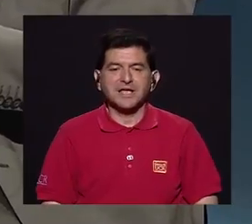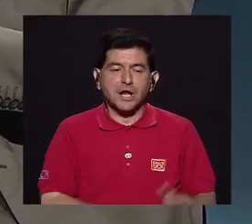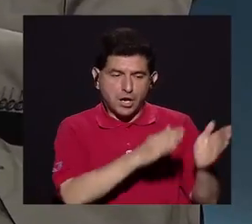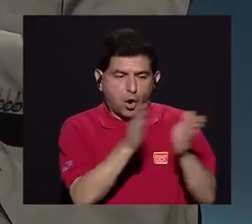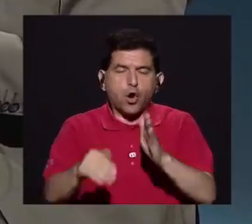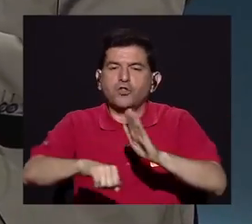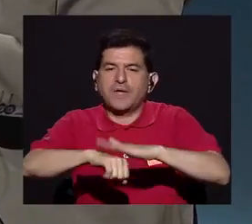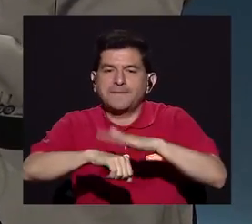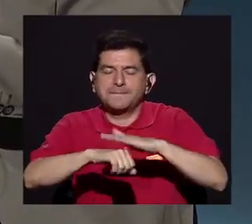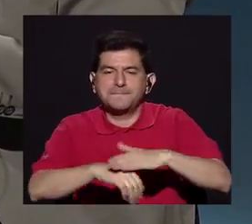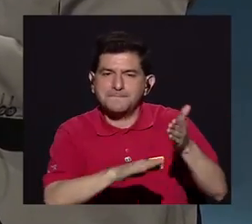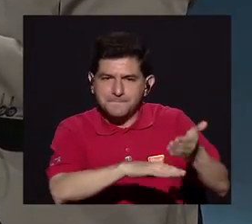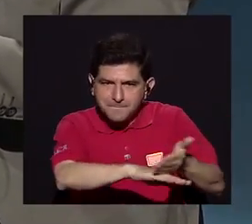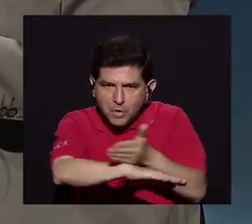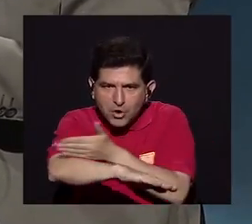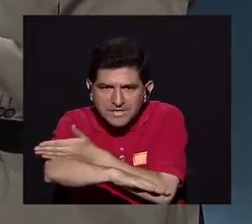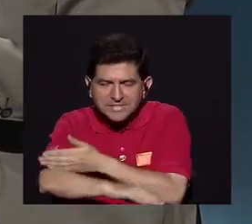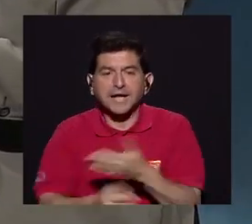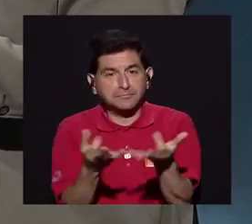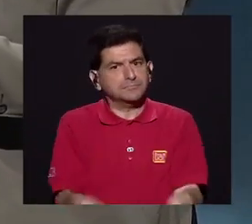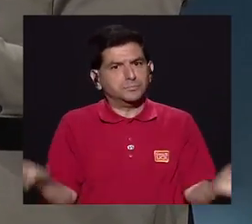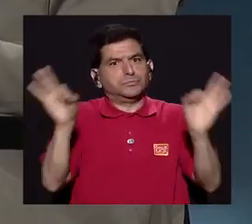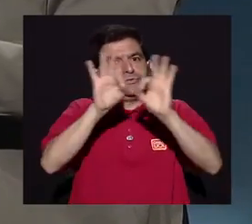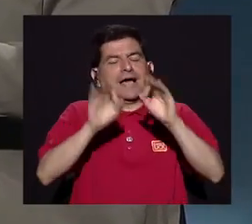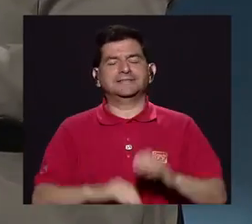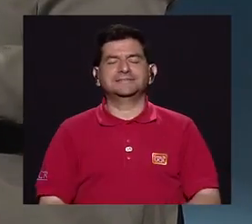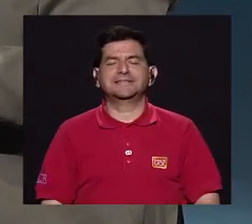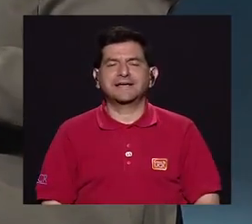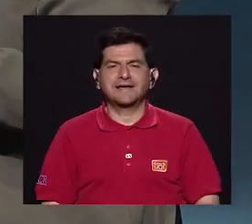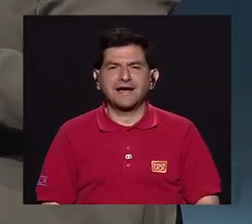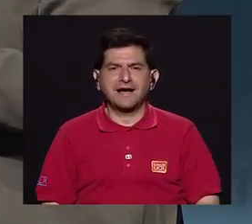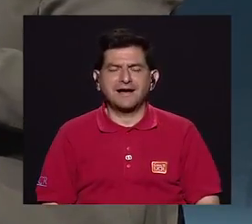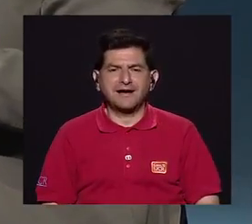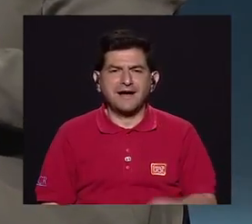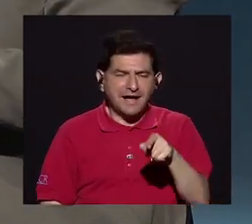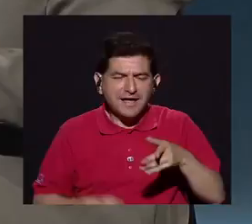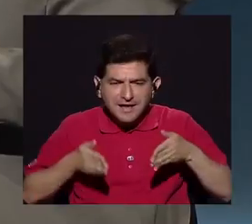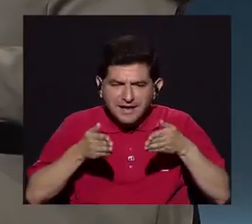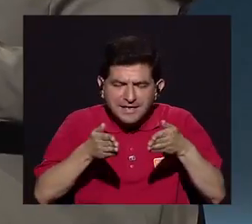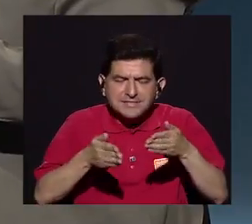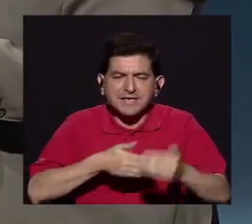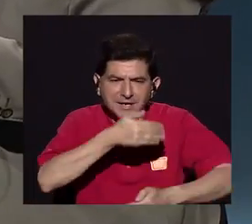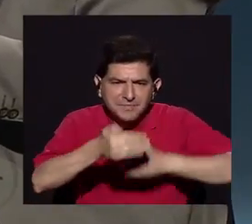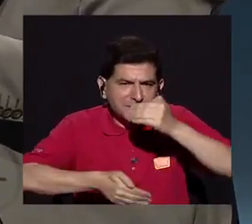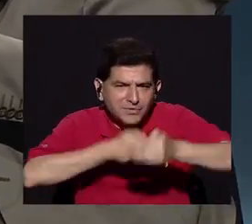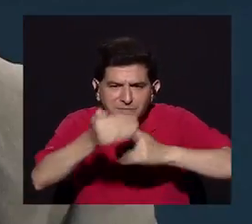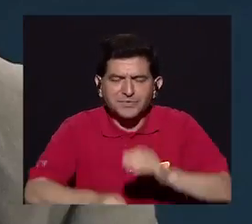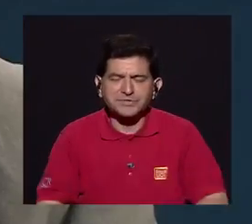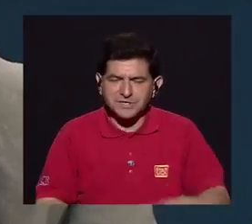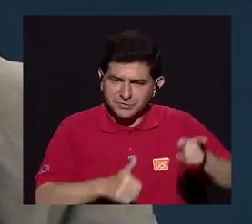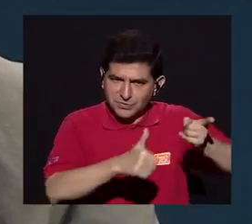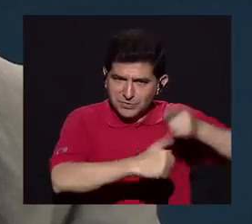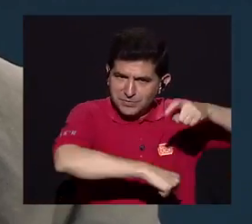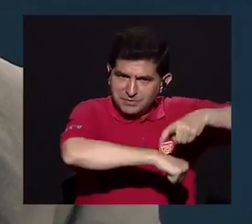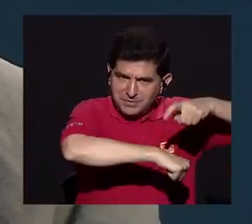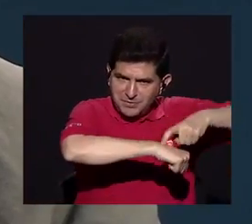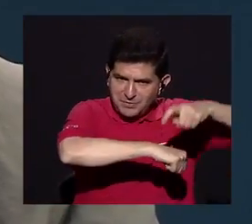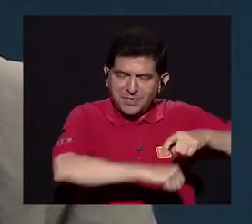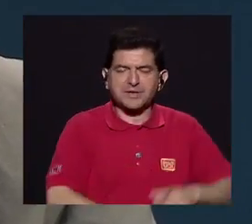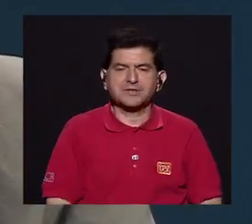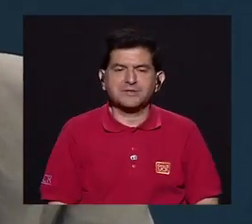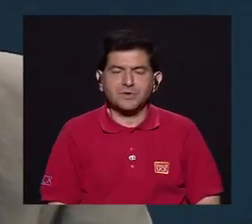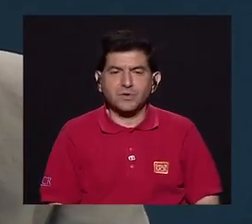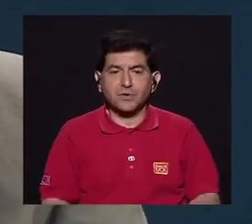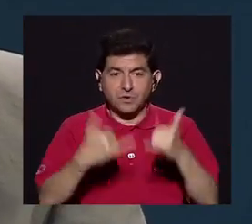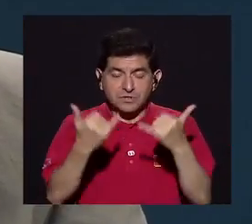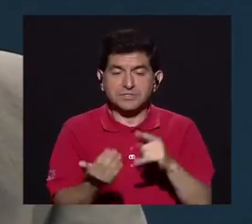progreso. Entonces, creo que ese es muy importante. O sea, es fundamental en aquella hoja de ruta que hicimos a un inicio, que se